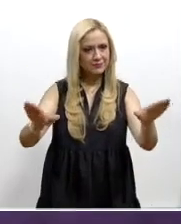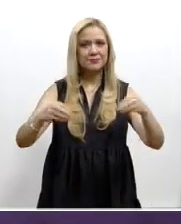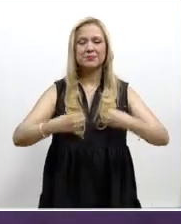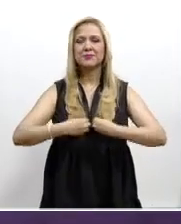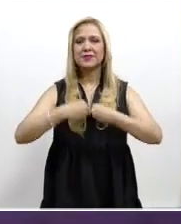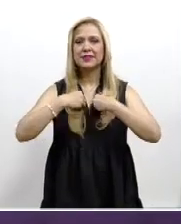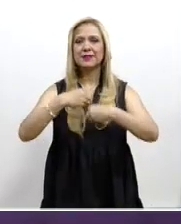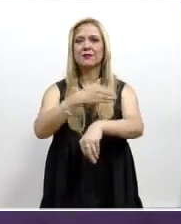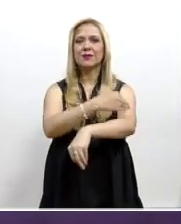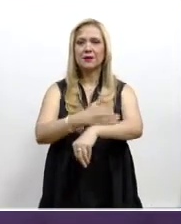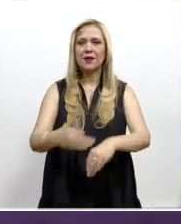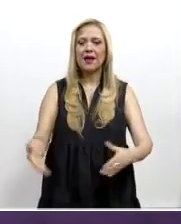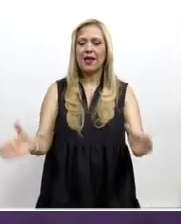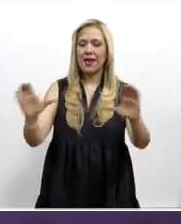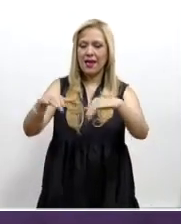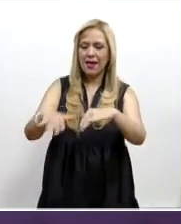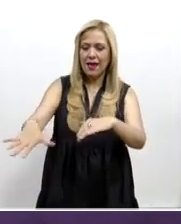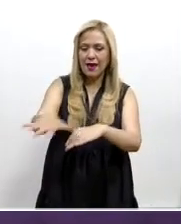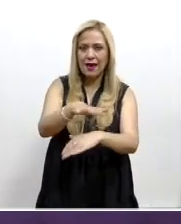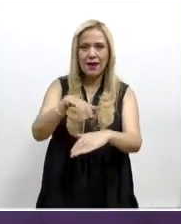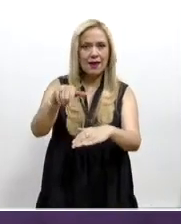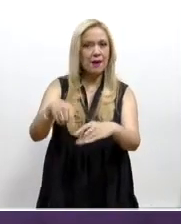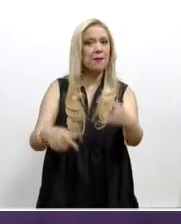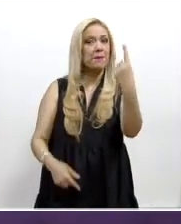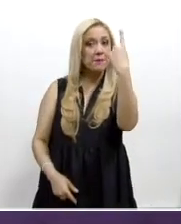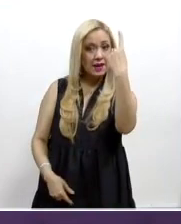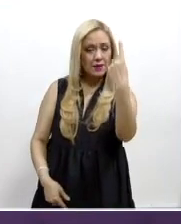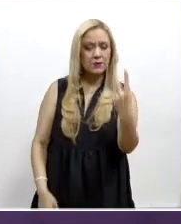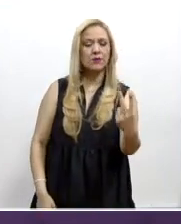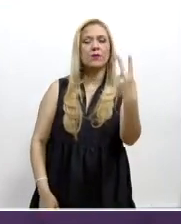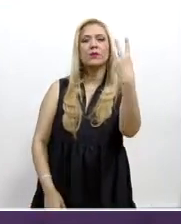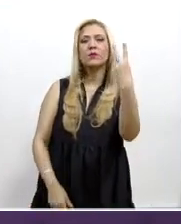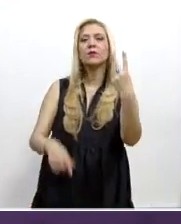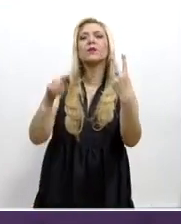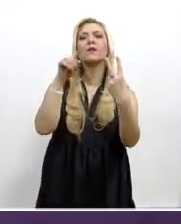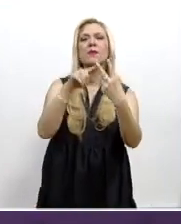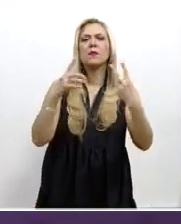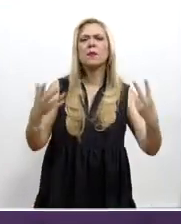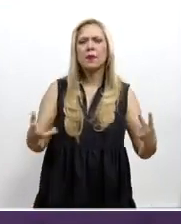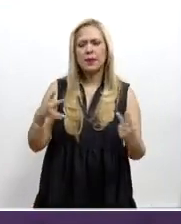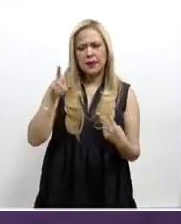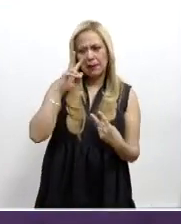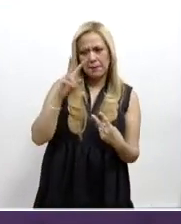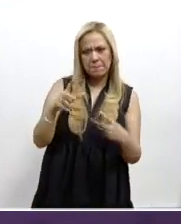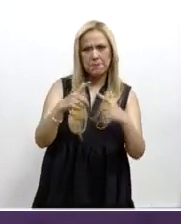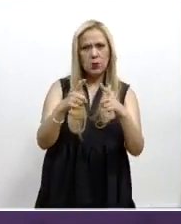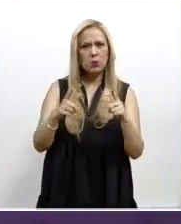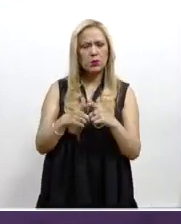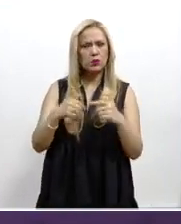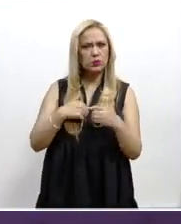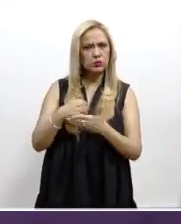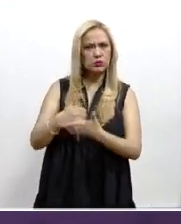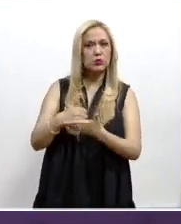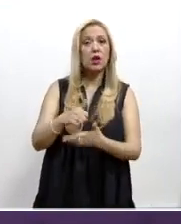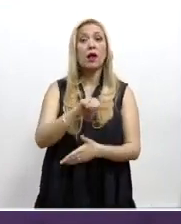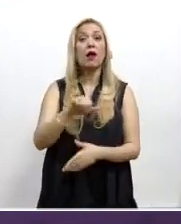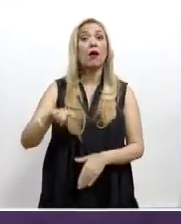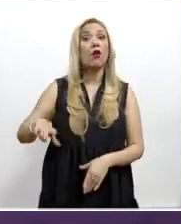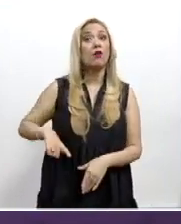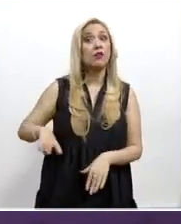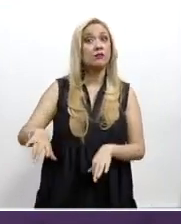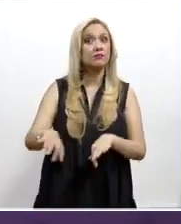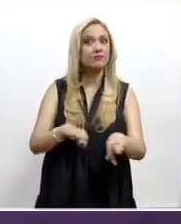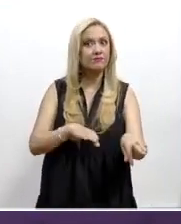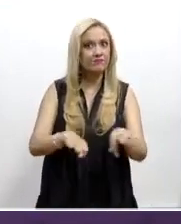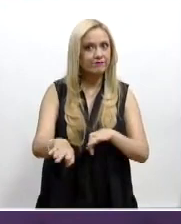propios, familiares y de tu entorno cercano. El otro grupo importante que debemos trabajar son con los funcionarios